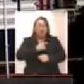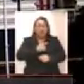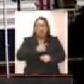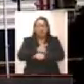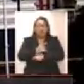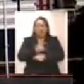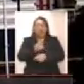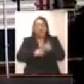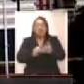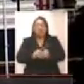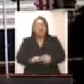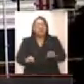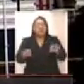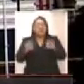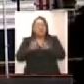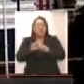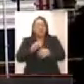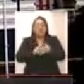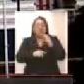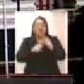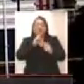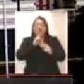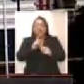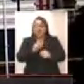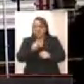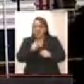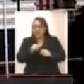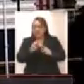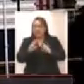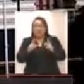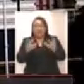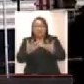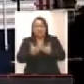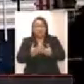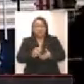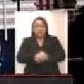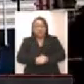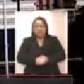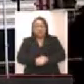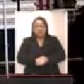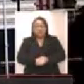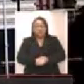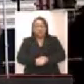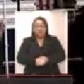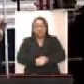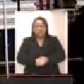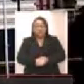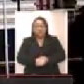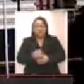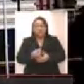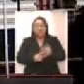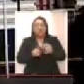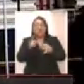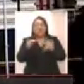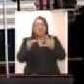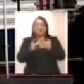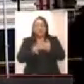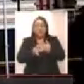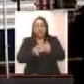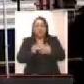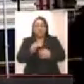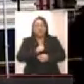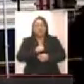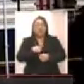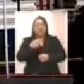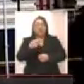más sagrado, que es la relación conyugal establecida por